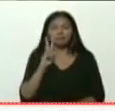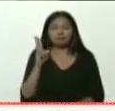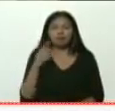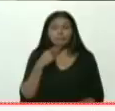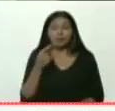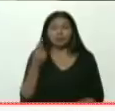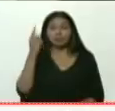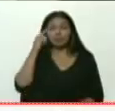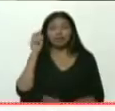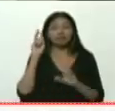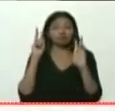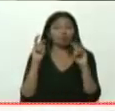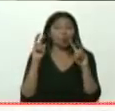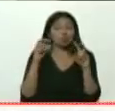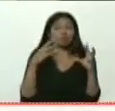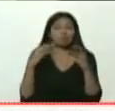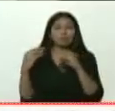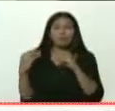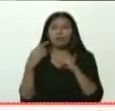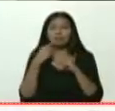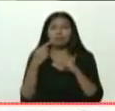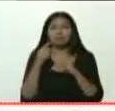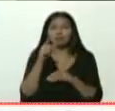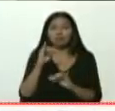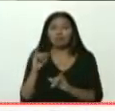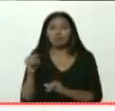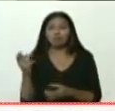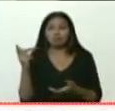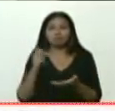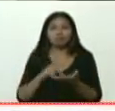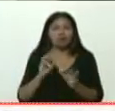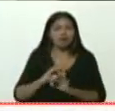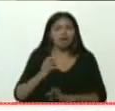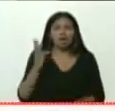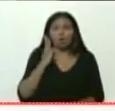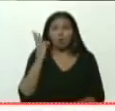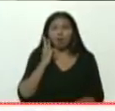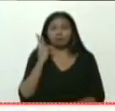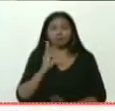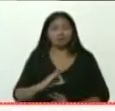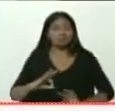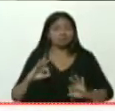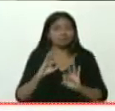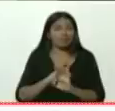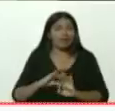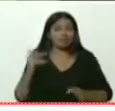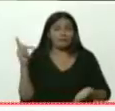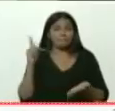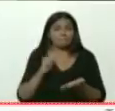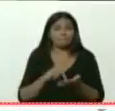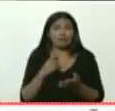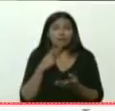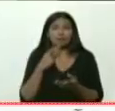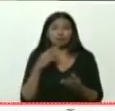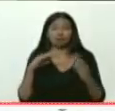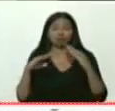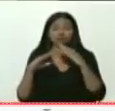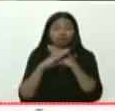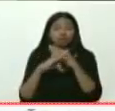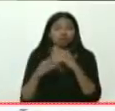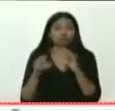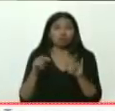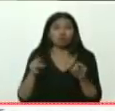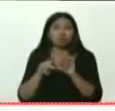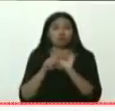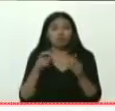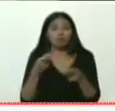el día que supuestamente iban a hablar, le dijeron, ustedes para acá no vienen, para Washington. Y tomaron las sanciones que tomaron